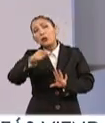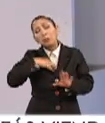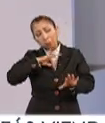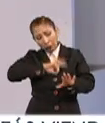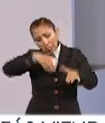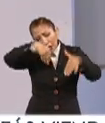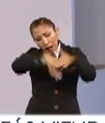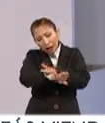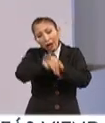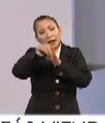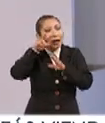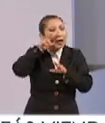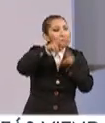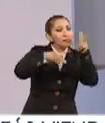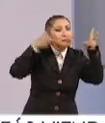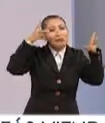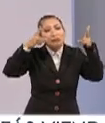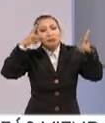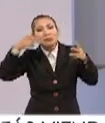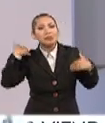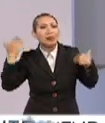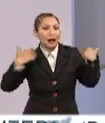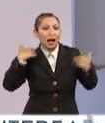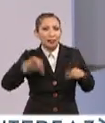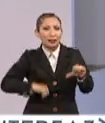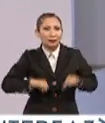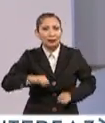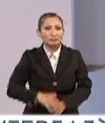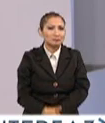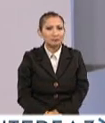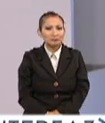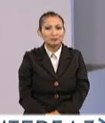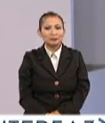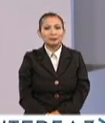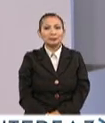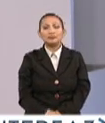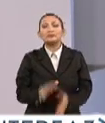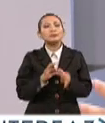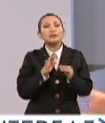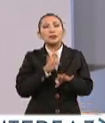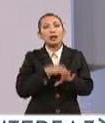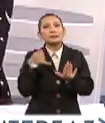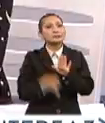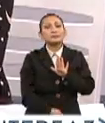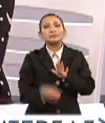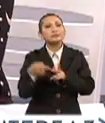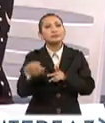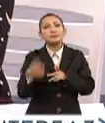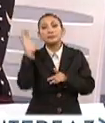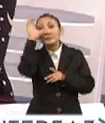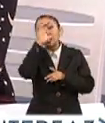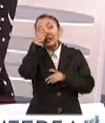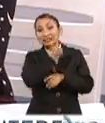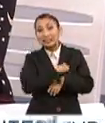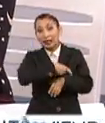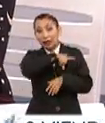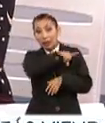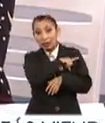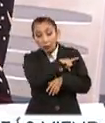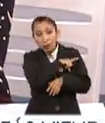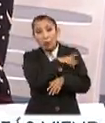puede entrar a disfrutar de estas actividades. Cuéntanos un poco más, maestra, porque las ciencias de la